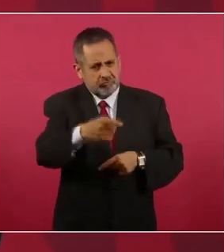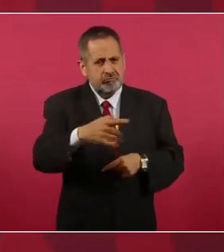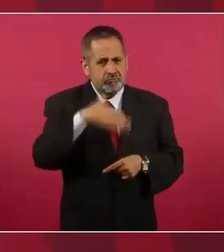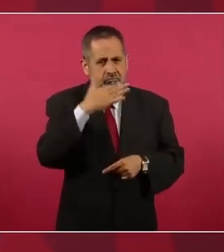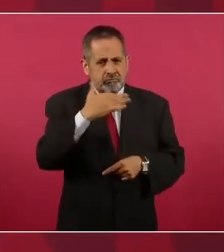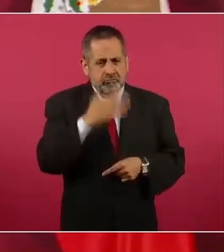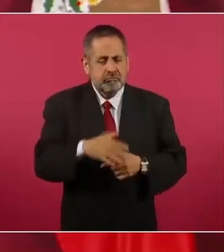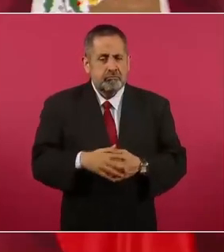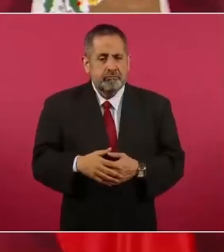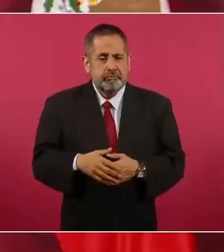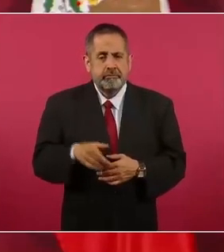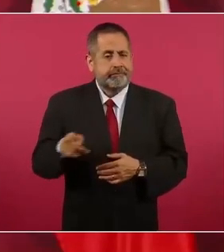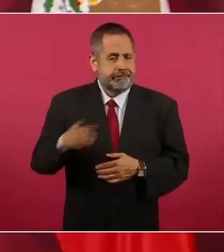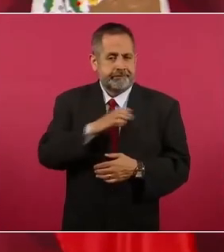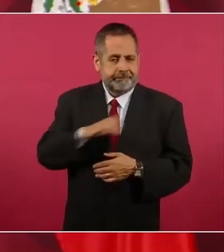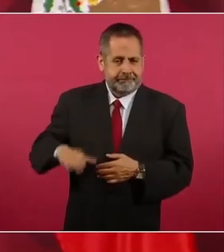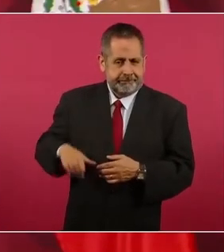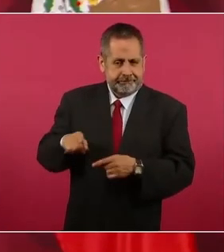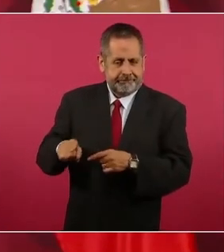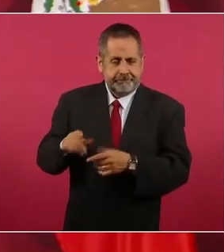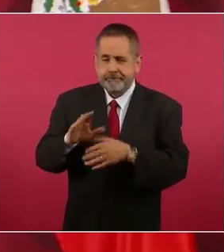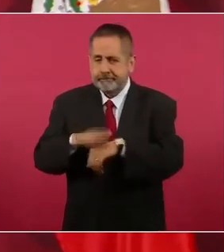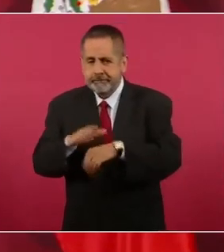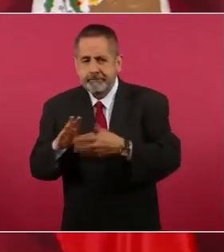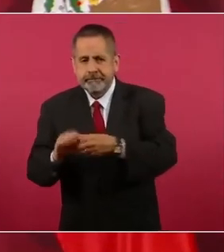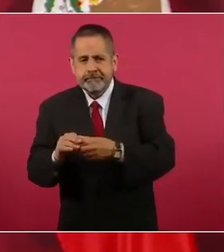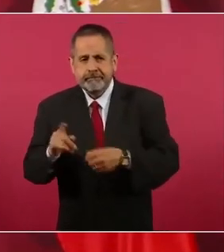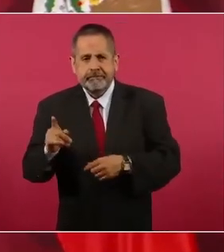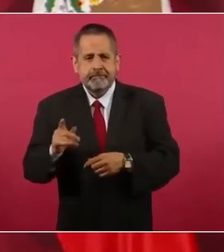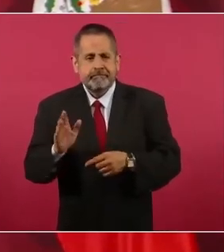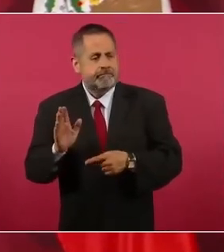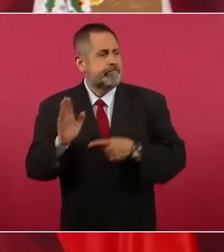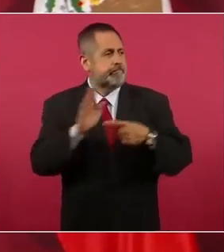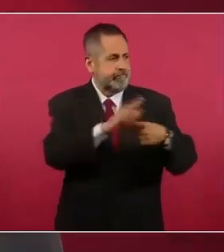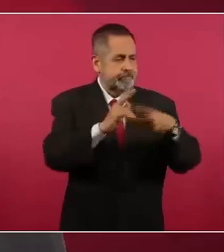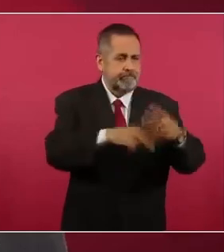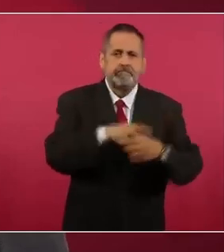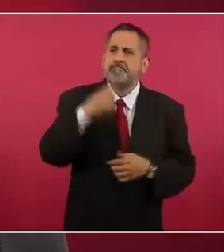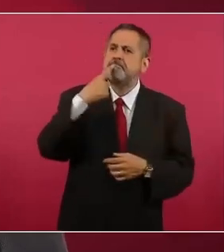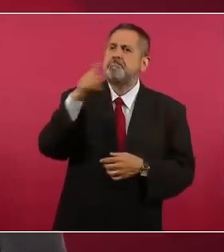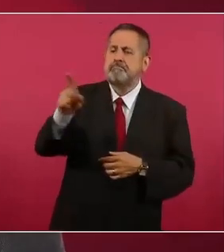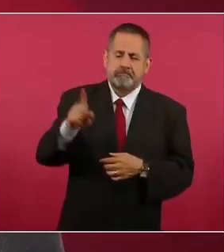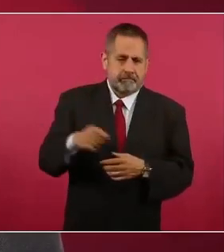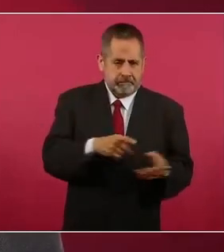a nuestros candidatos, hay que presentar la denuncia.